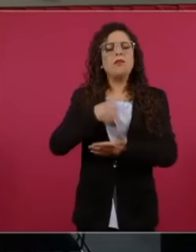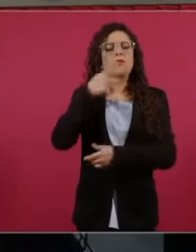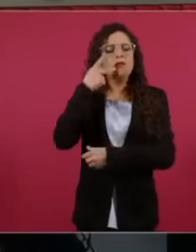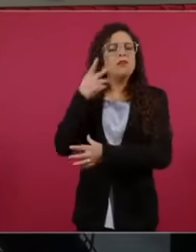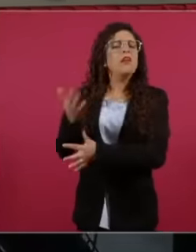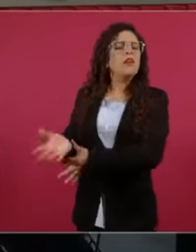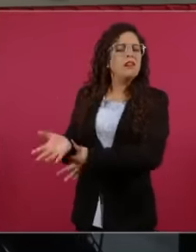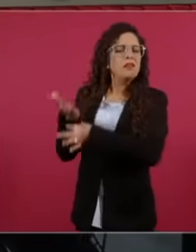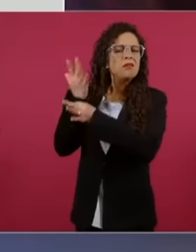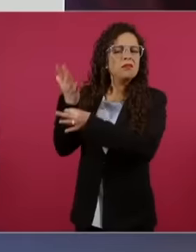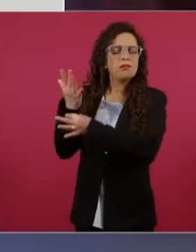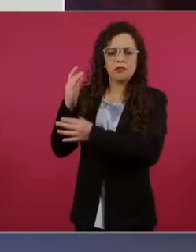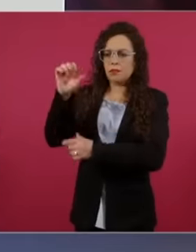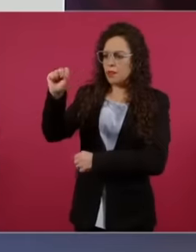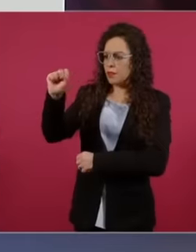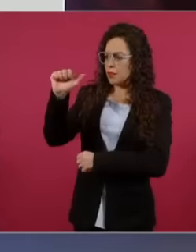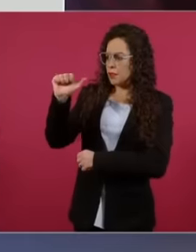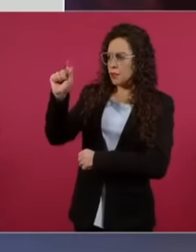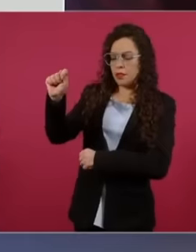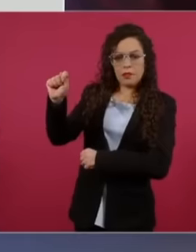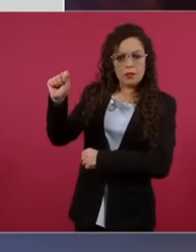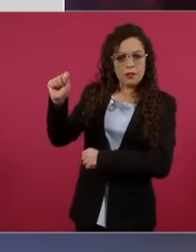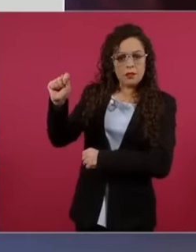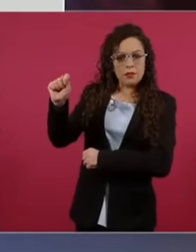Este debe ser el presupuesto de un estado,